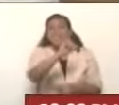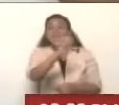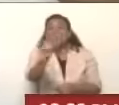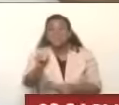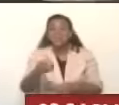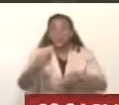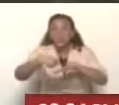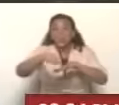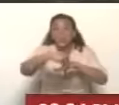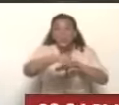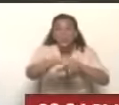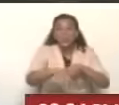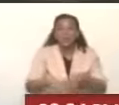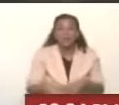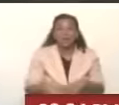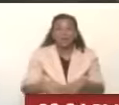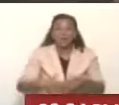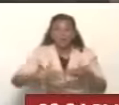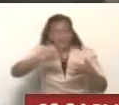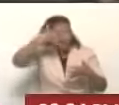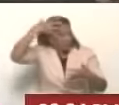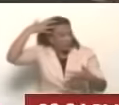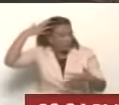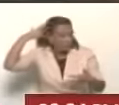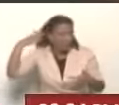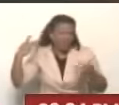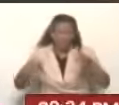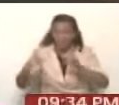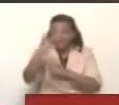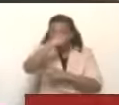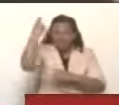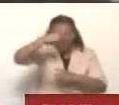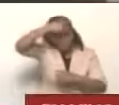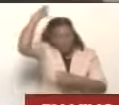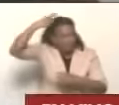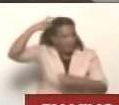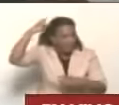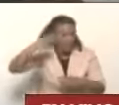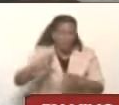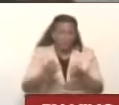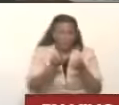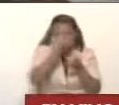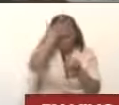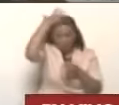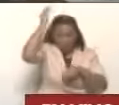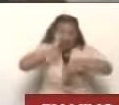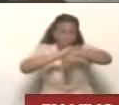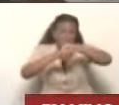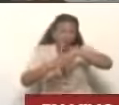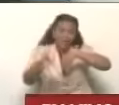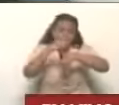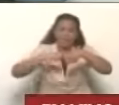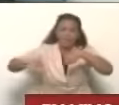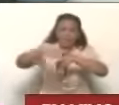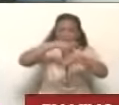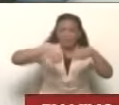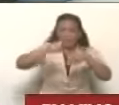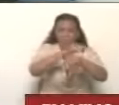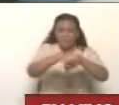El Potro Álvarez se echa brillo aquí en su cabellera. Ah, Potro.